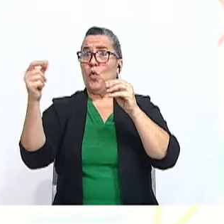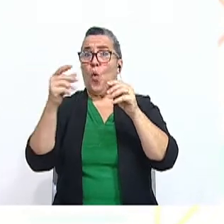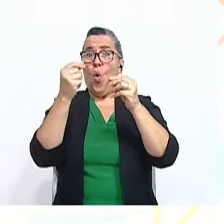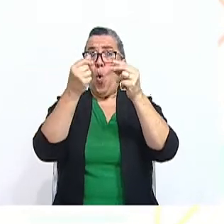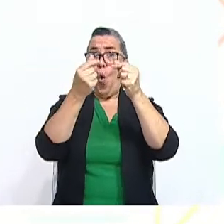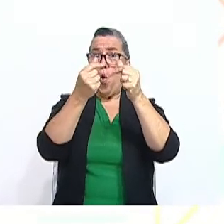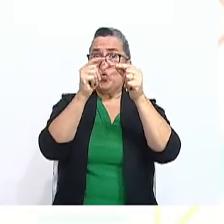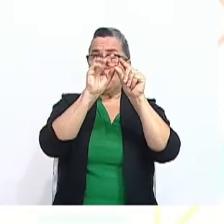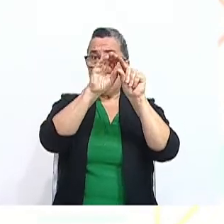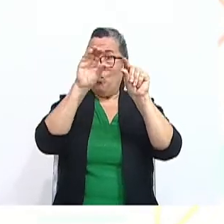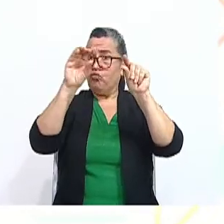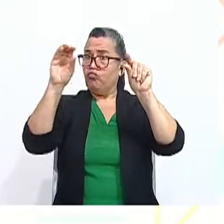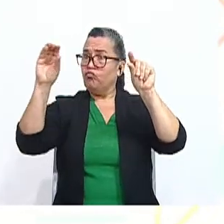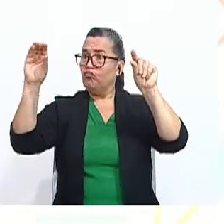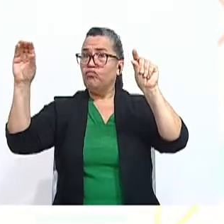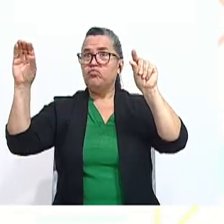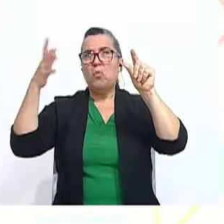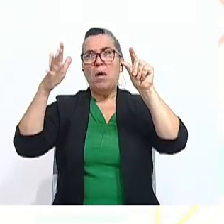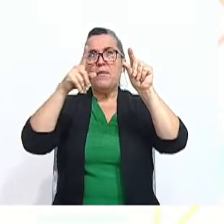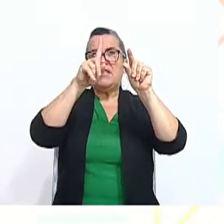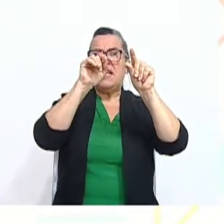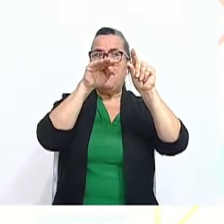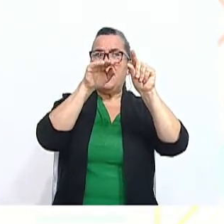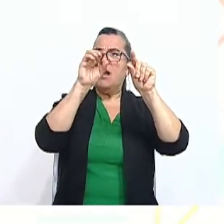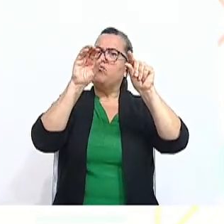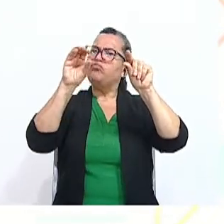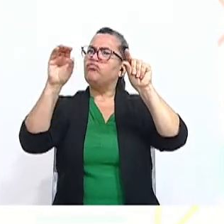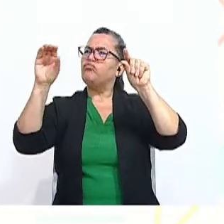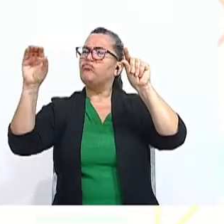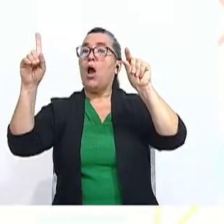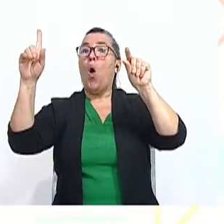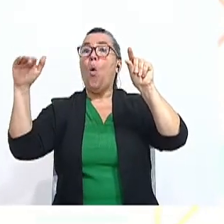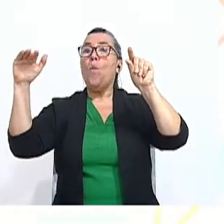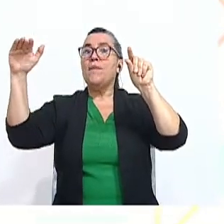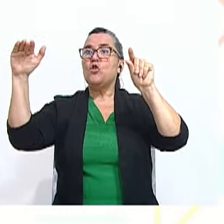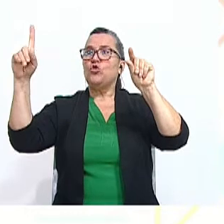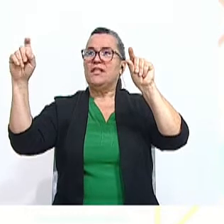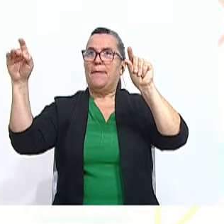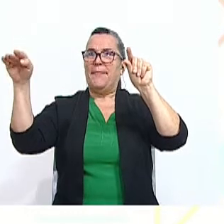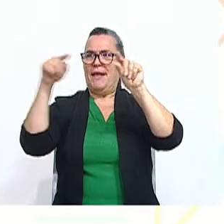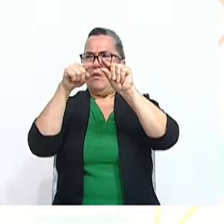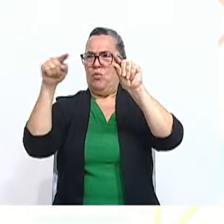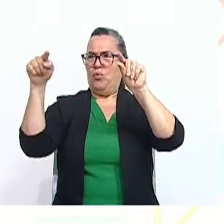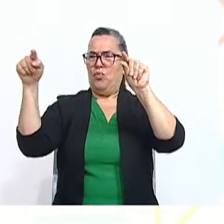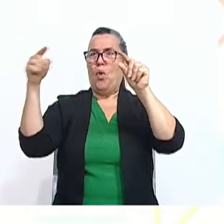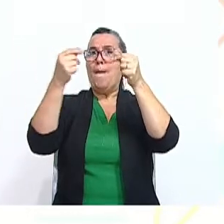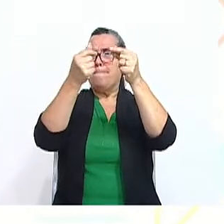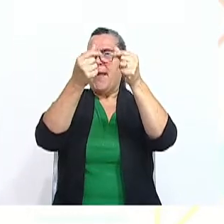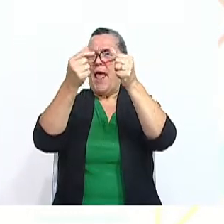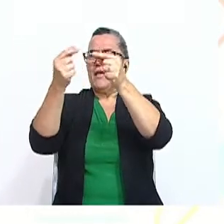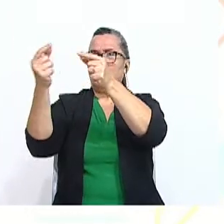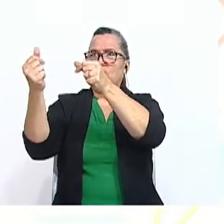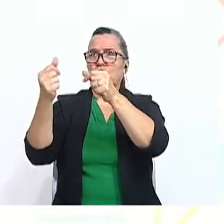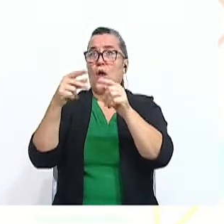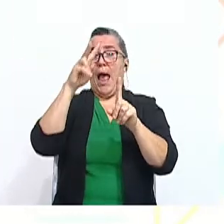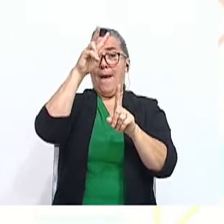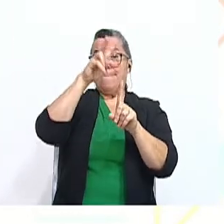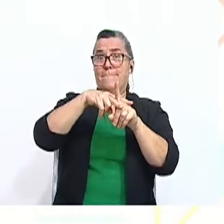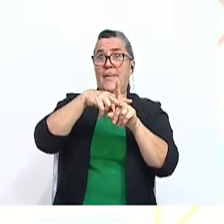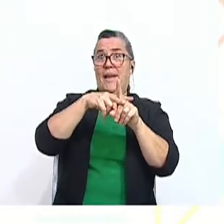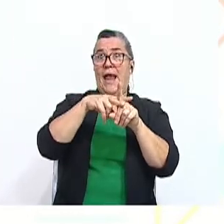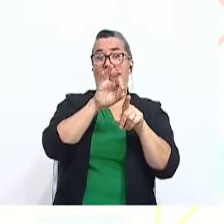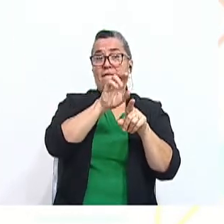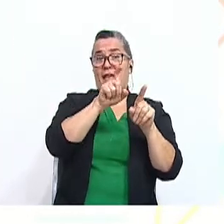la tienda rondan entre 100,000 colones a 1,100,000 colones. Apliquémosle el 20% a